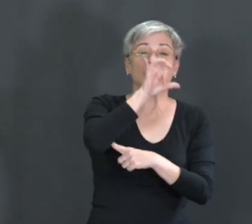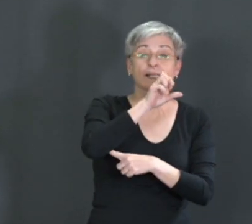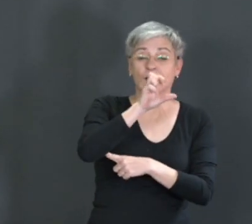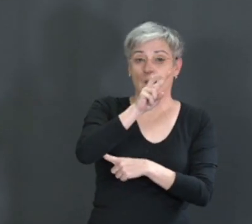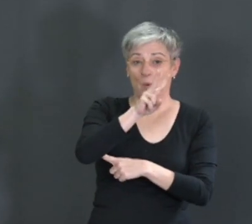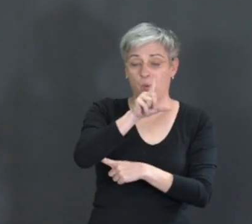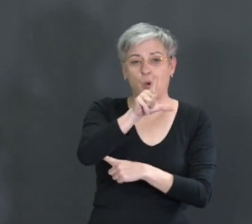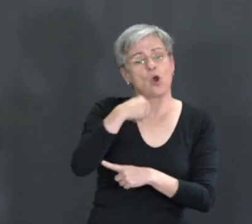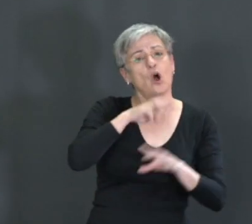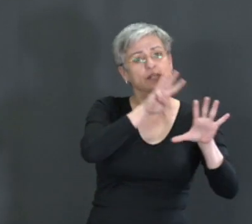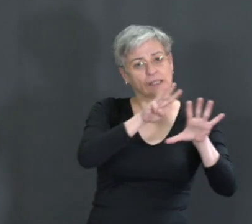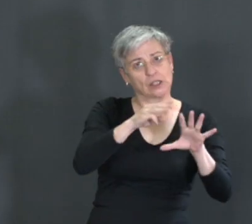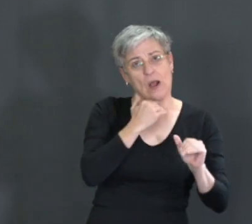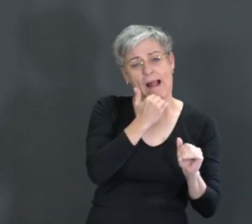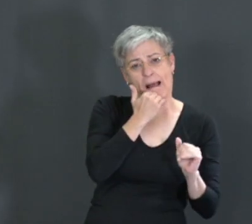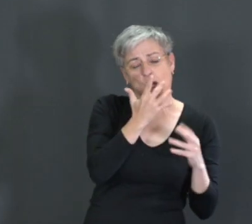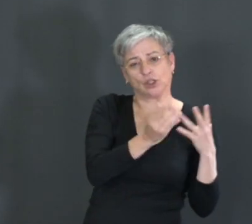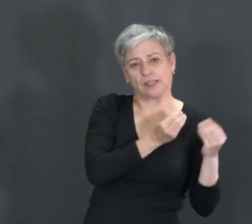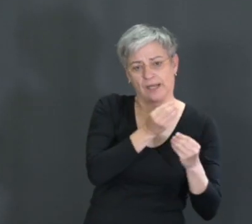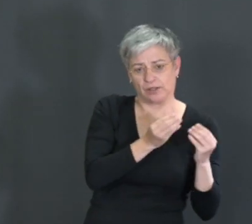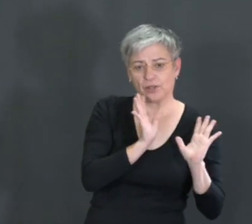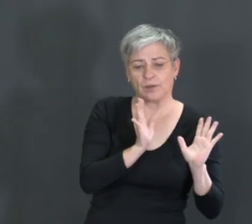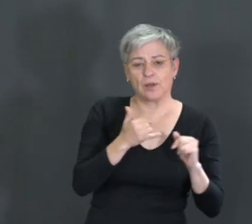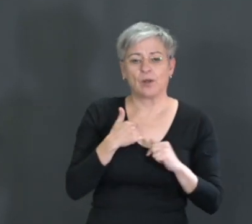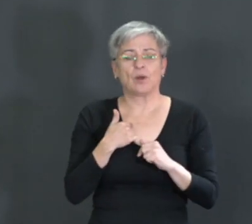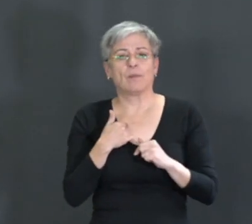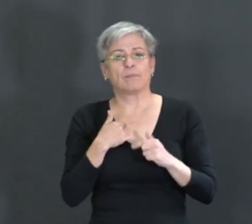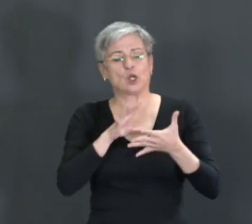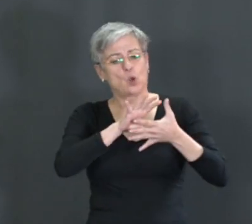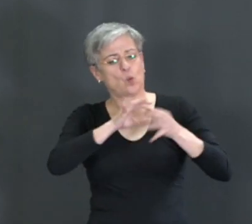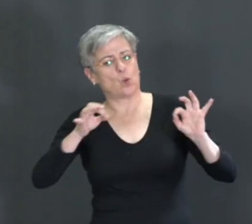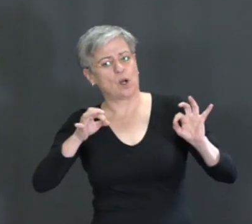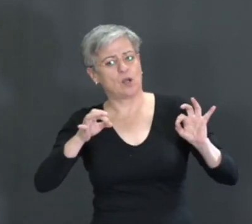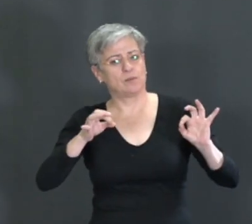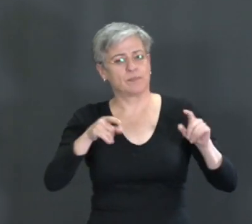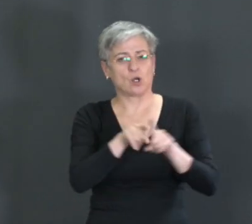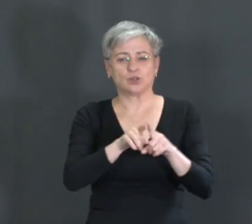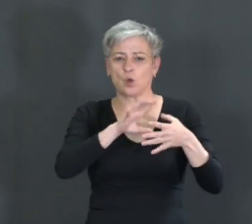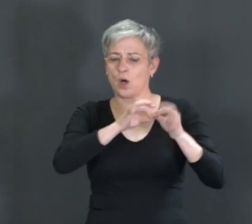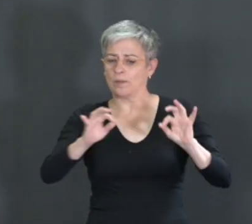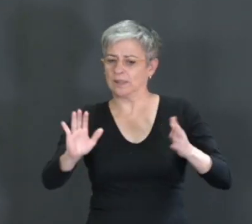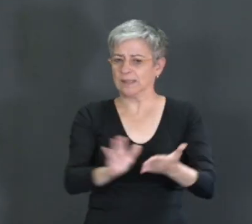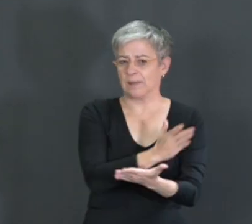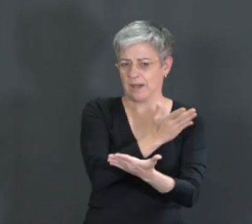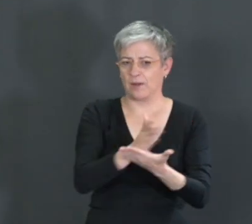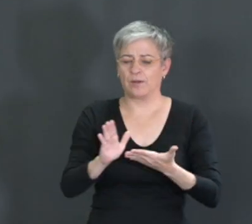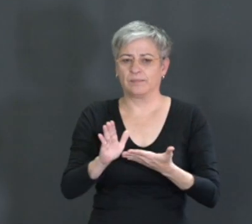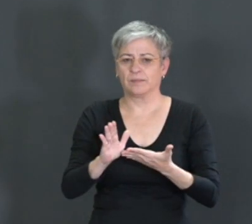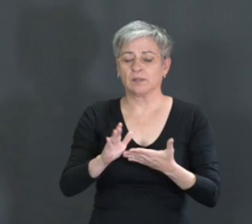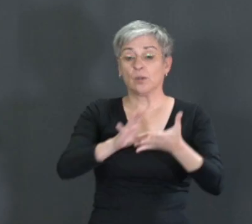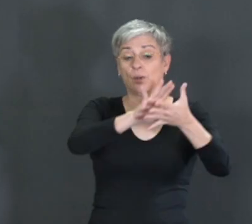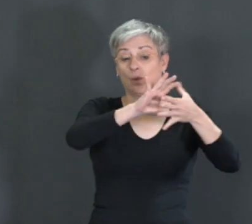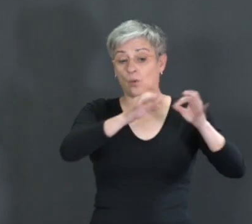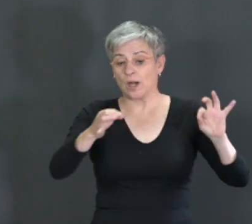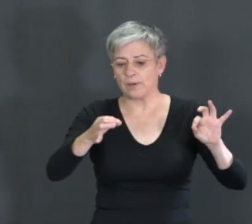se había hecho algo, pero habían sido 2 juegos separados, ¿no? Los Juegos Olímpicos con